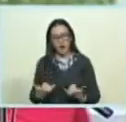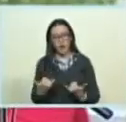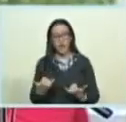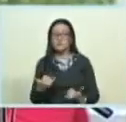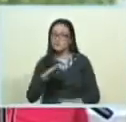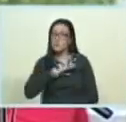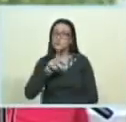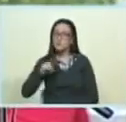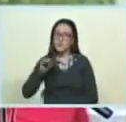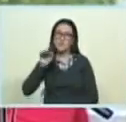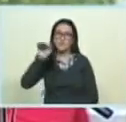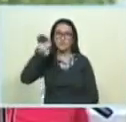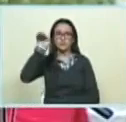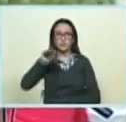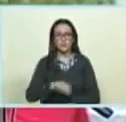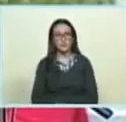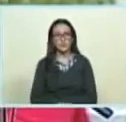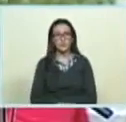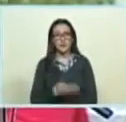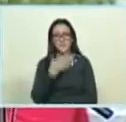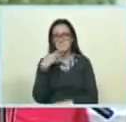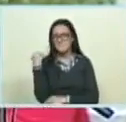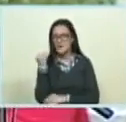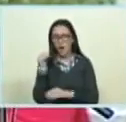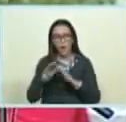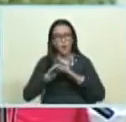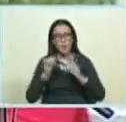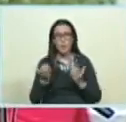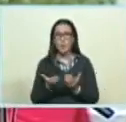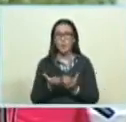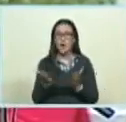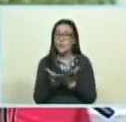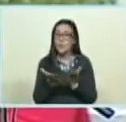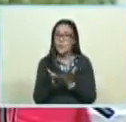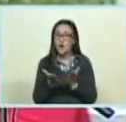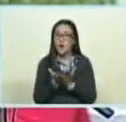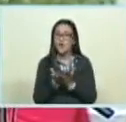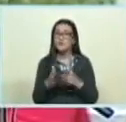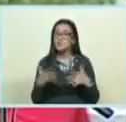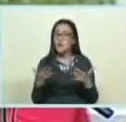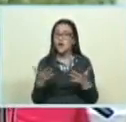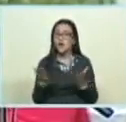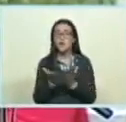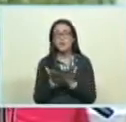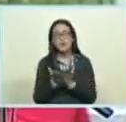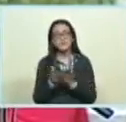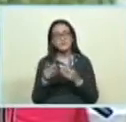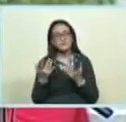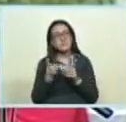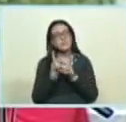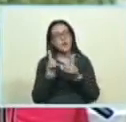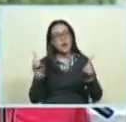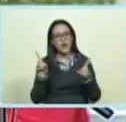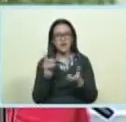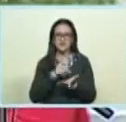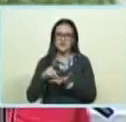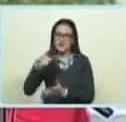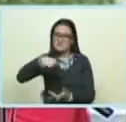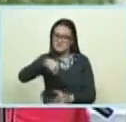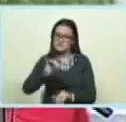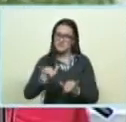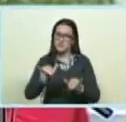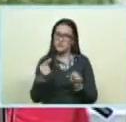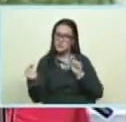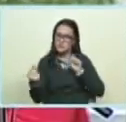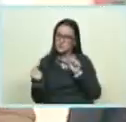el futuro. Y la mejor escuela que nosotros podemos dejarle es la escuela de la democracia participativa, protagónica,